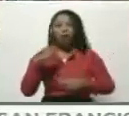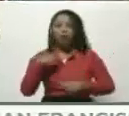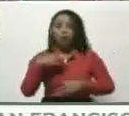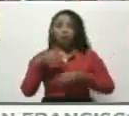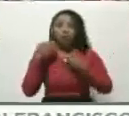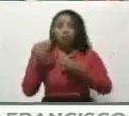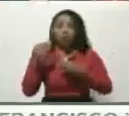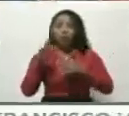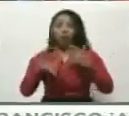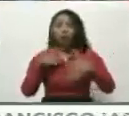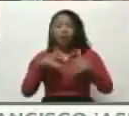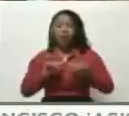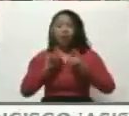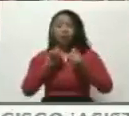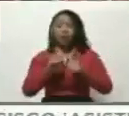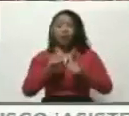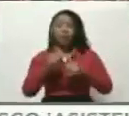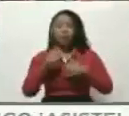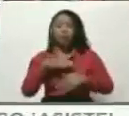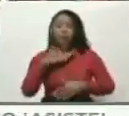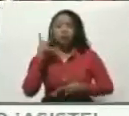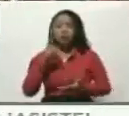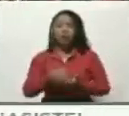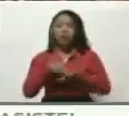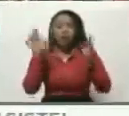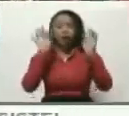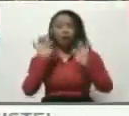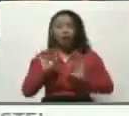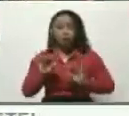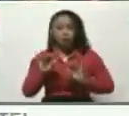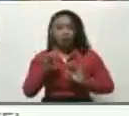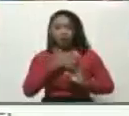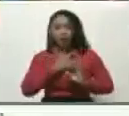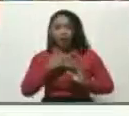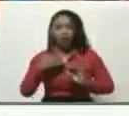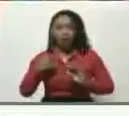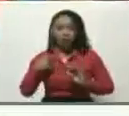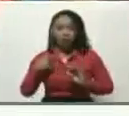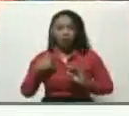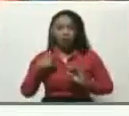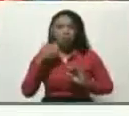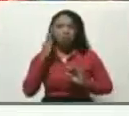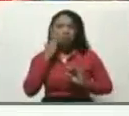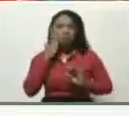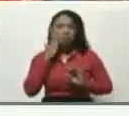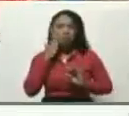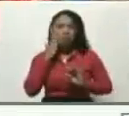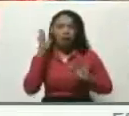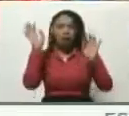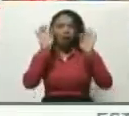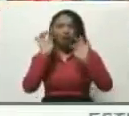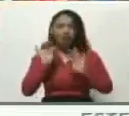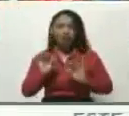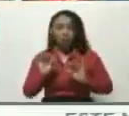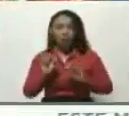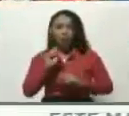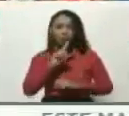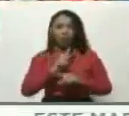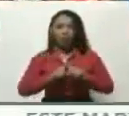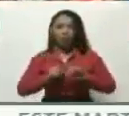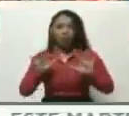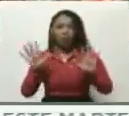elementos iniciales para poder llegar al método, querida Madre María, al método del